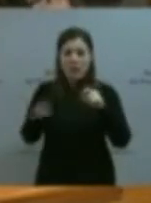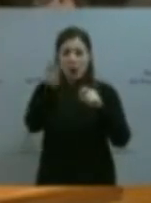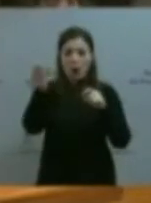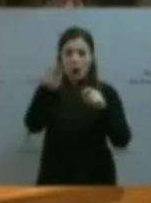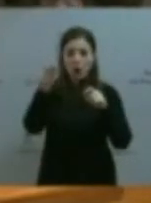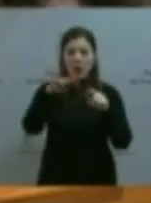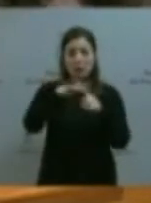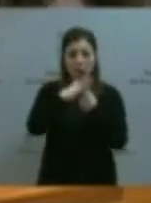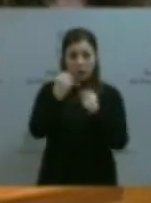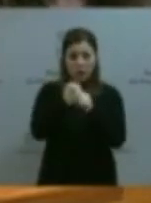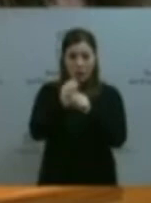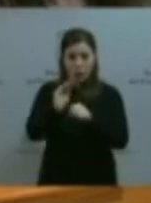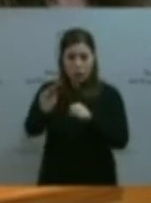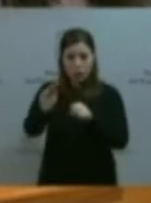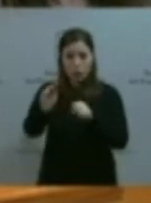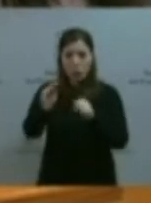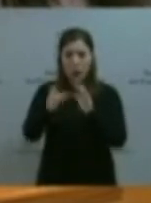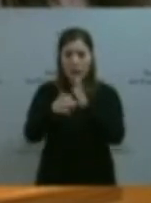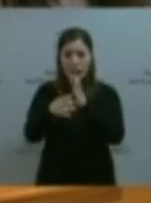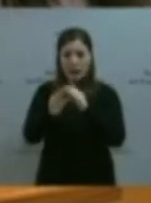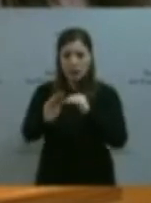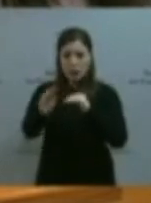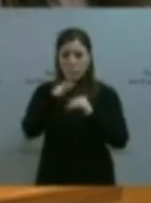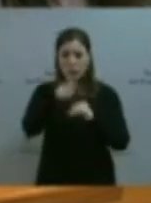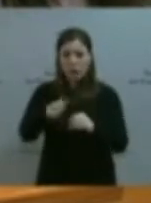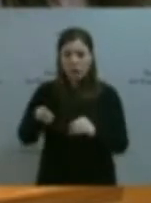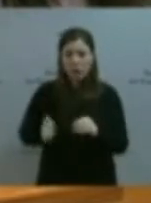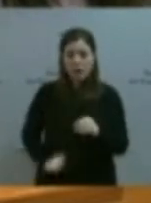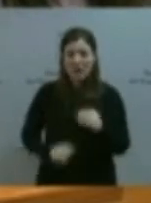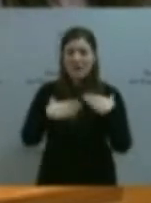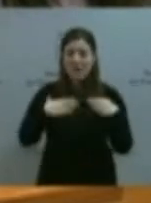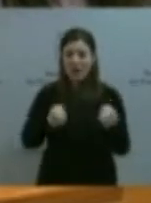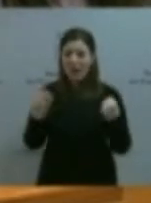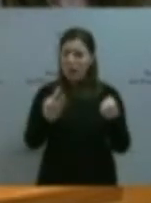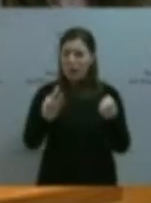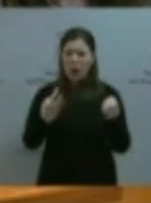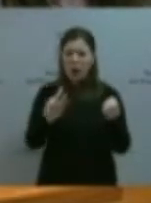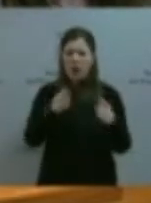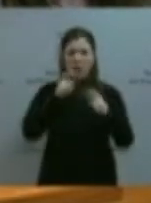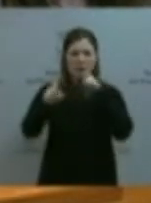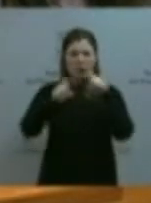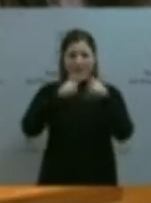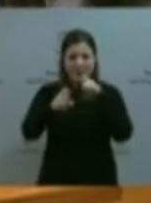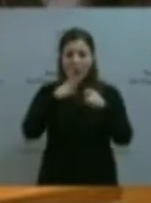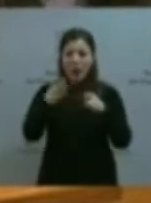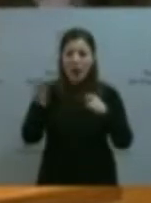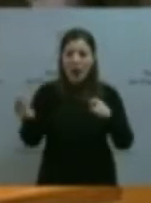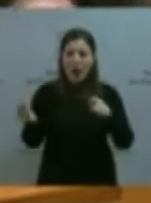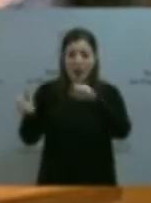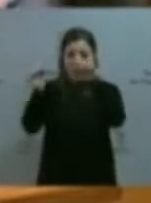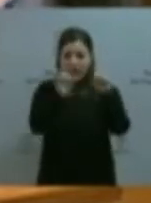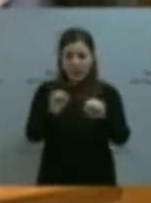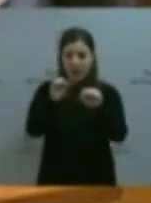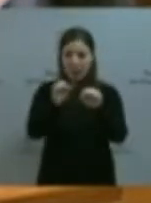los profesionales de la sanidad se tienen que movilizar para poder defender una calidad sanitaria adecuada. Usted en apenas seis meses de